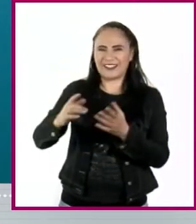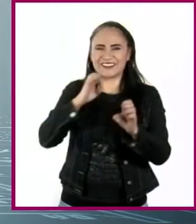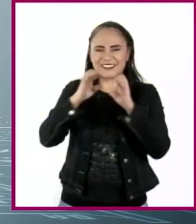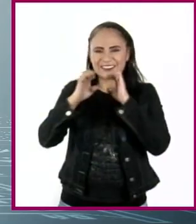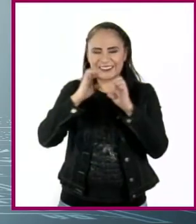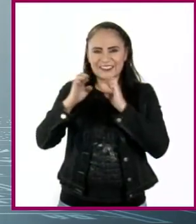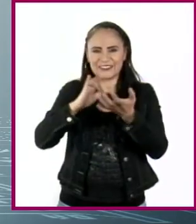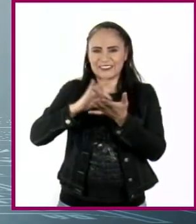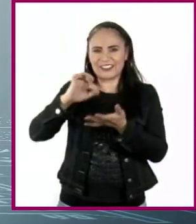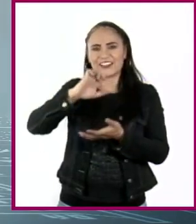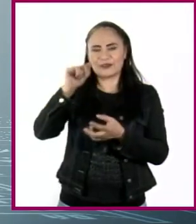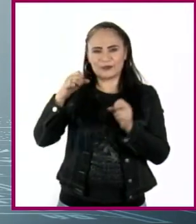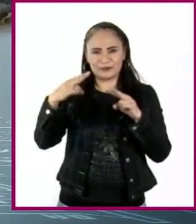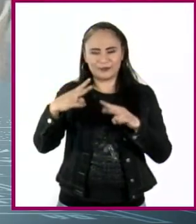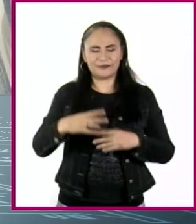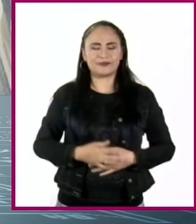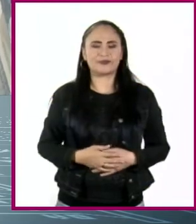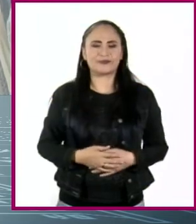próxima.